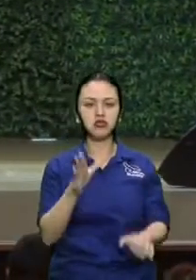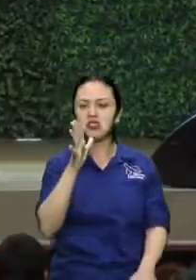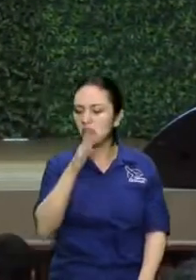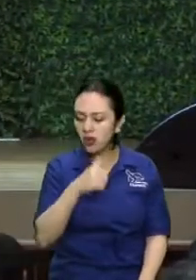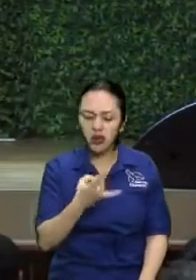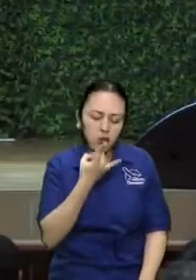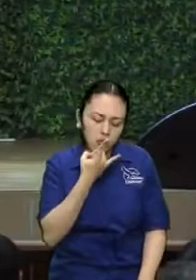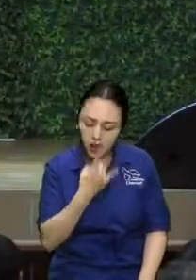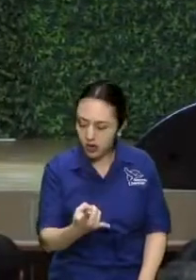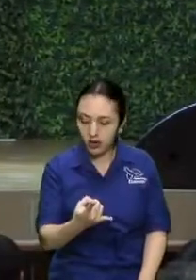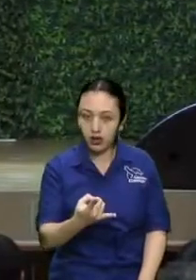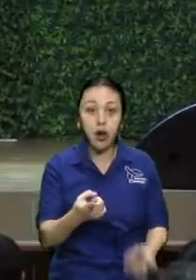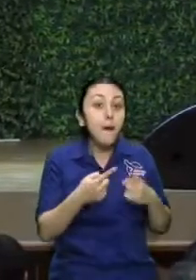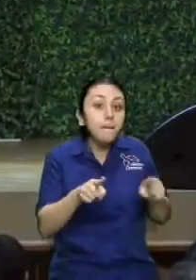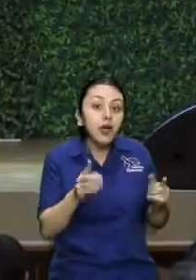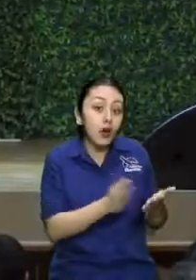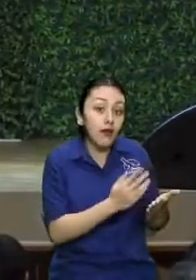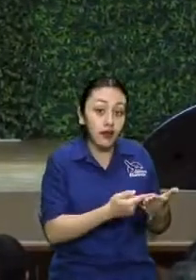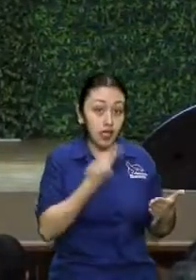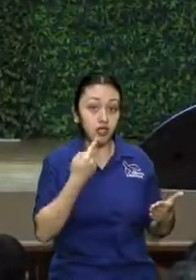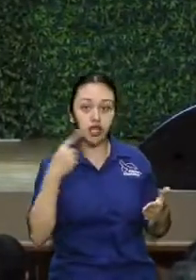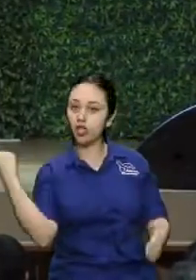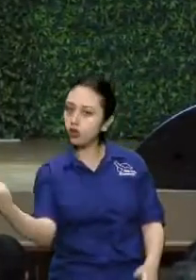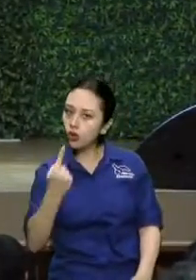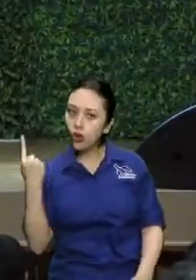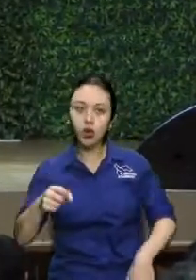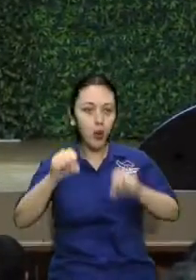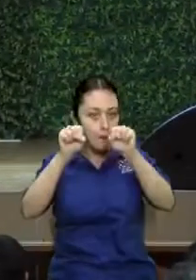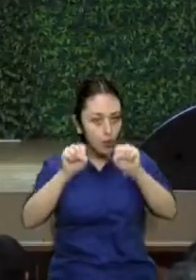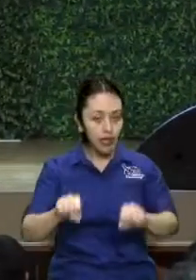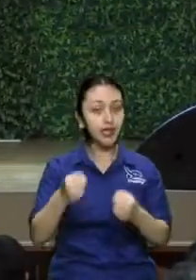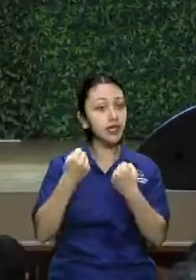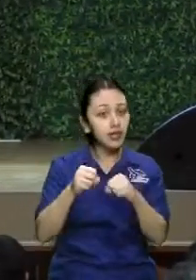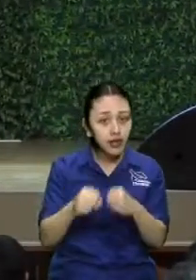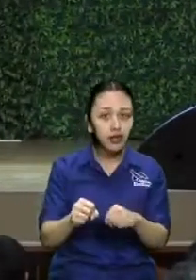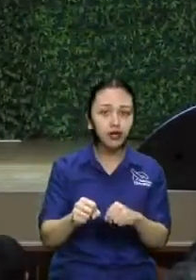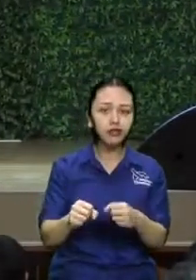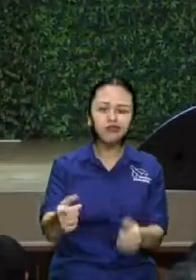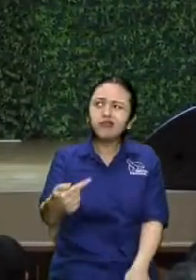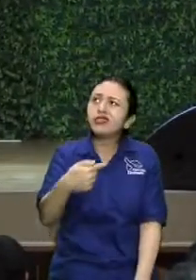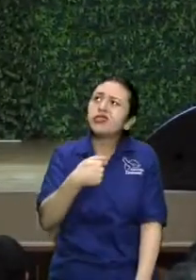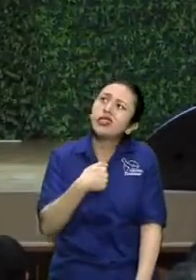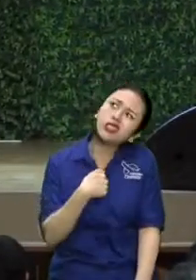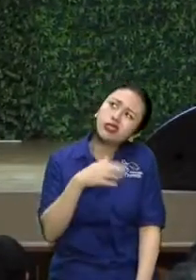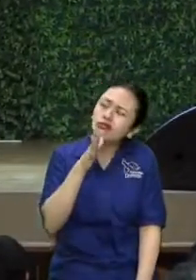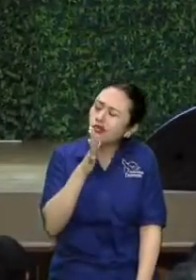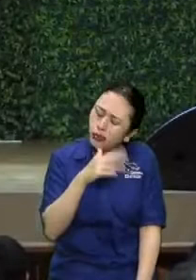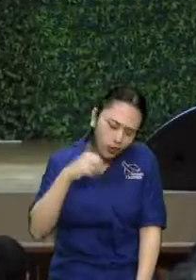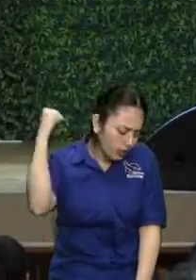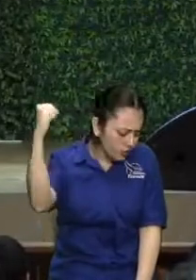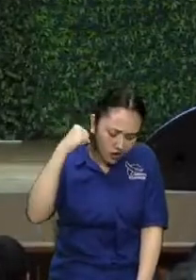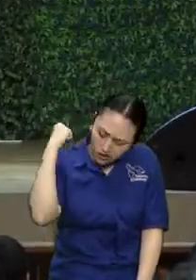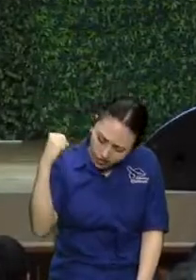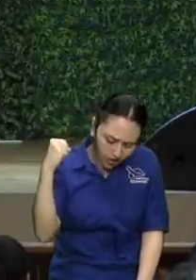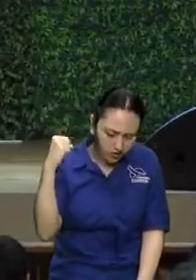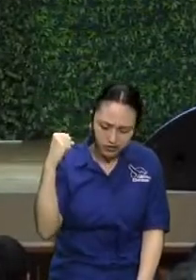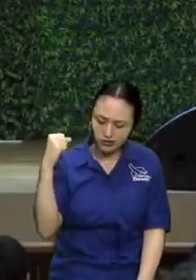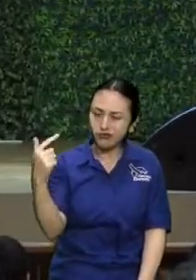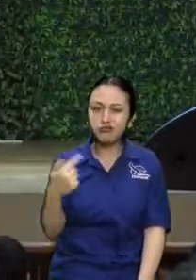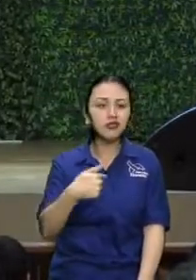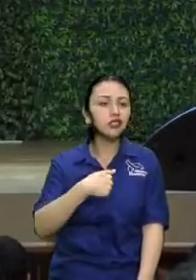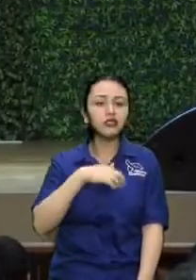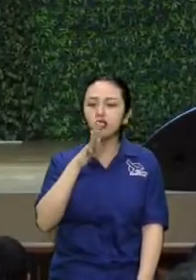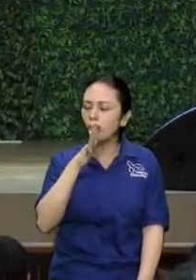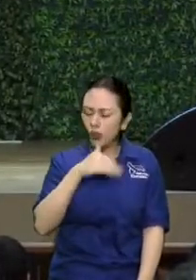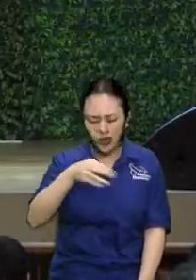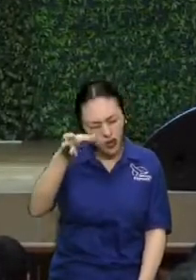hacer. No, es que yo no puedo triunfar, hermano. No, hermano, es que a mí no se me queda esa clase. Yo no, hermano, no me entra el inglés